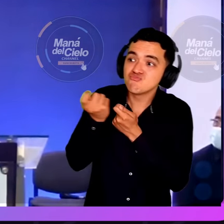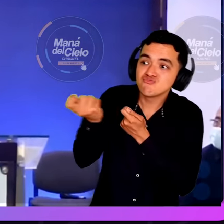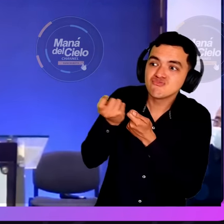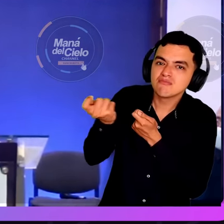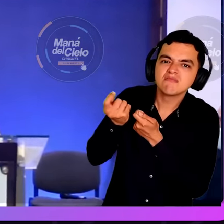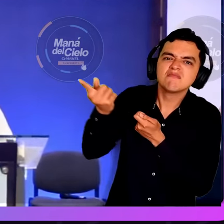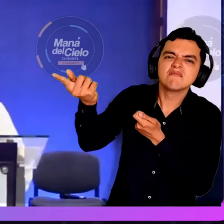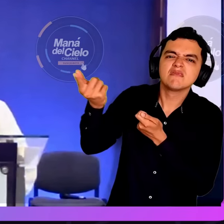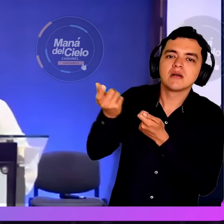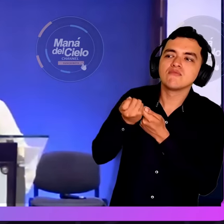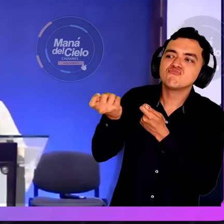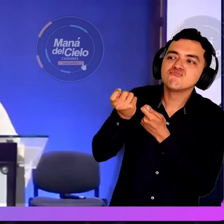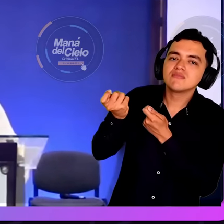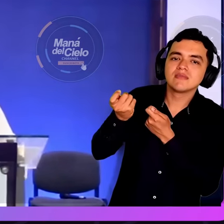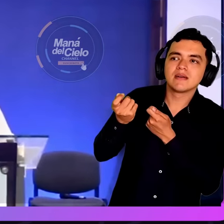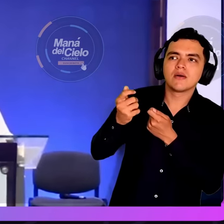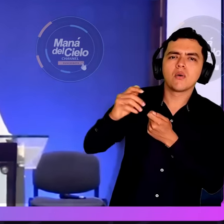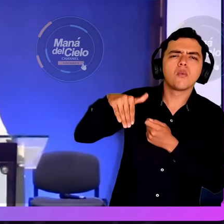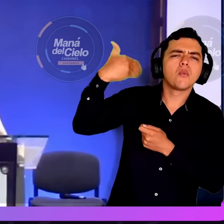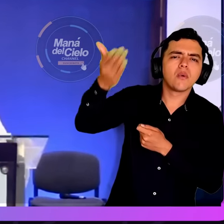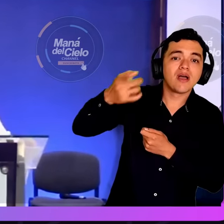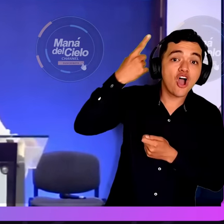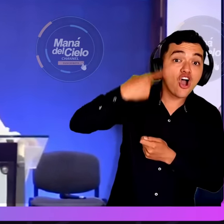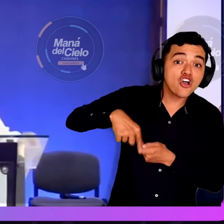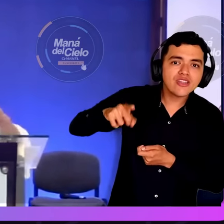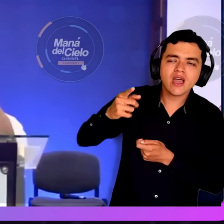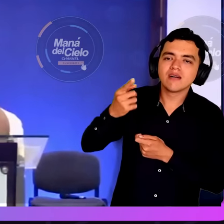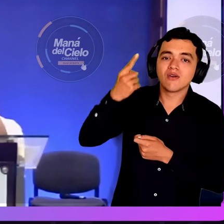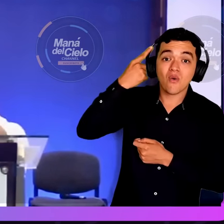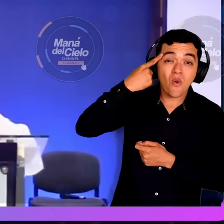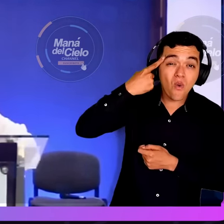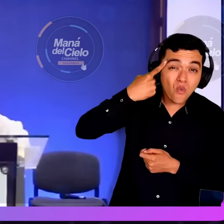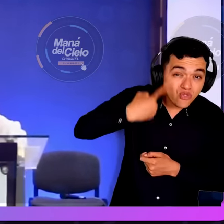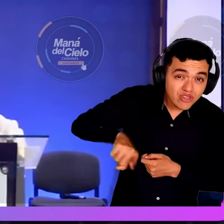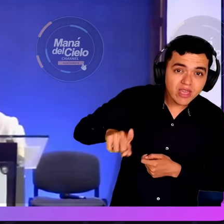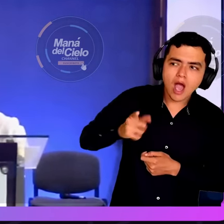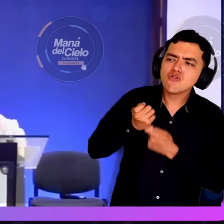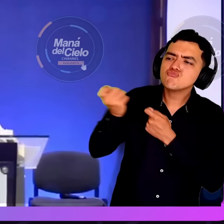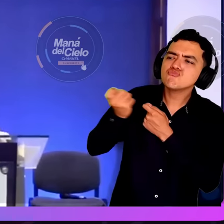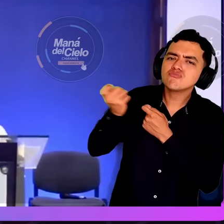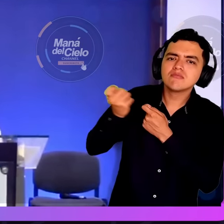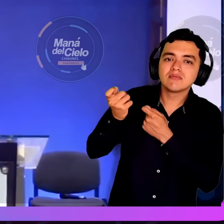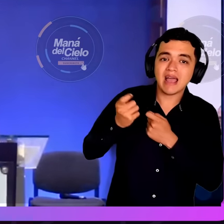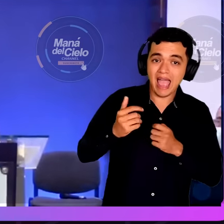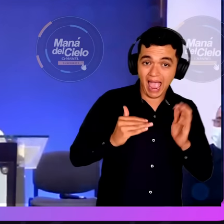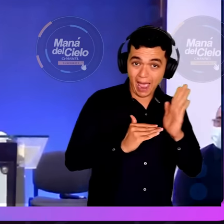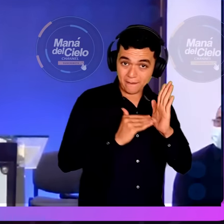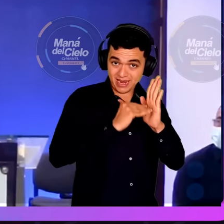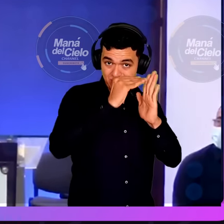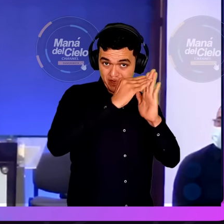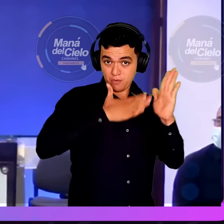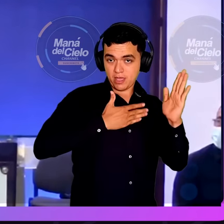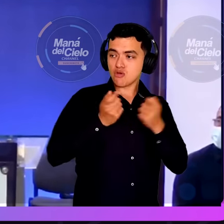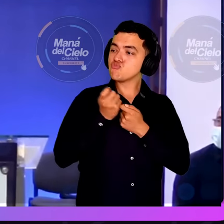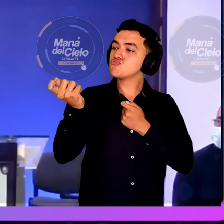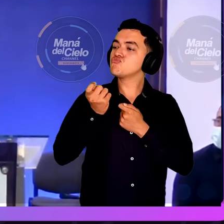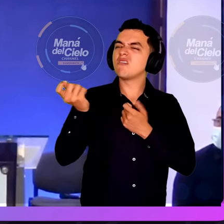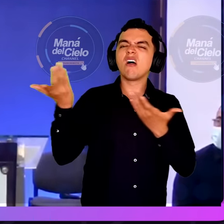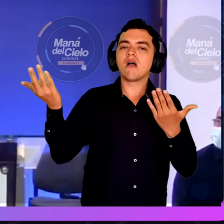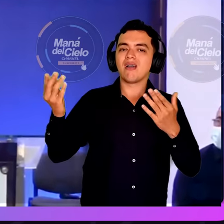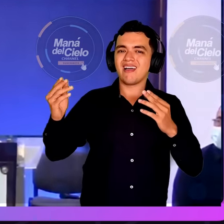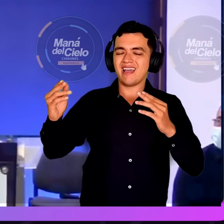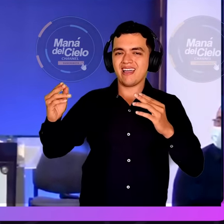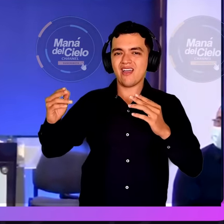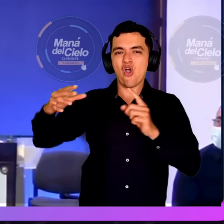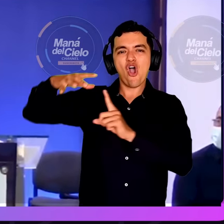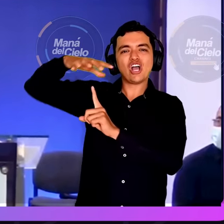había como un terreno, y montaron ahí como un circo, algo así, una rueda, bueno, o un circo, algo lo montaron. Hermano, y